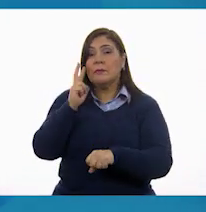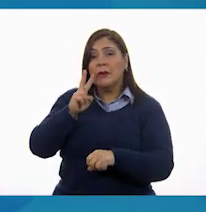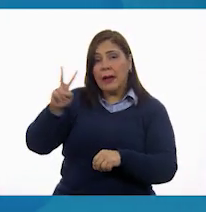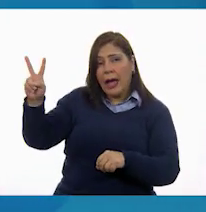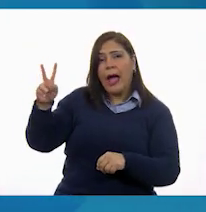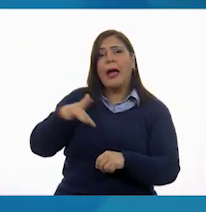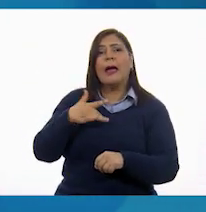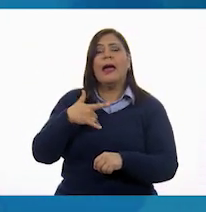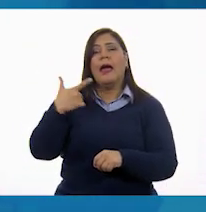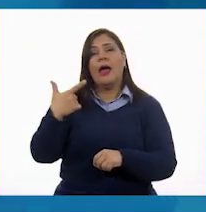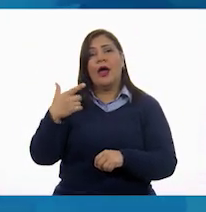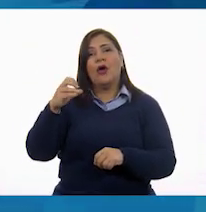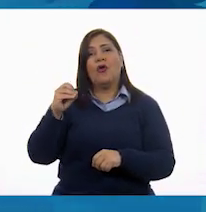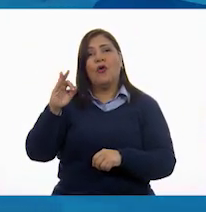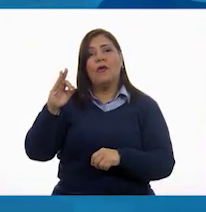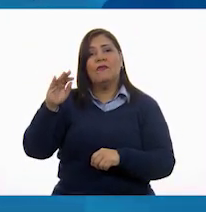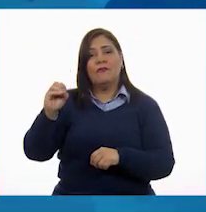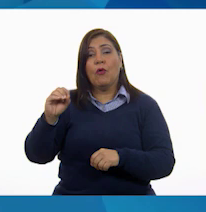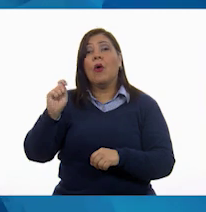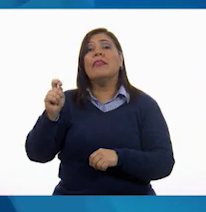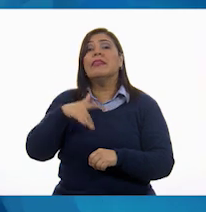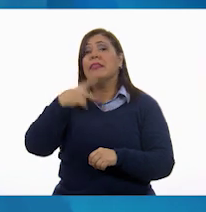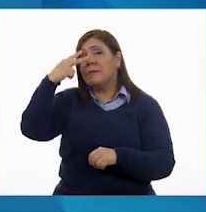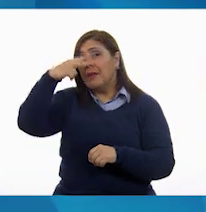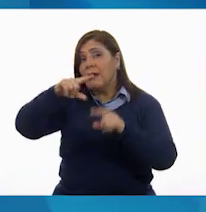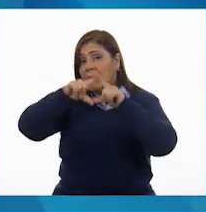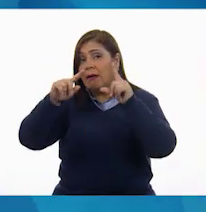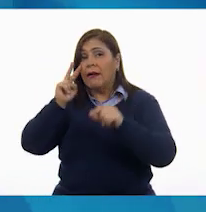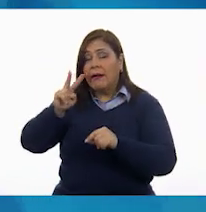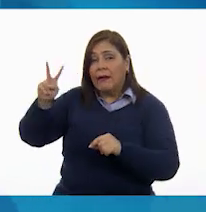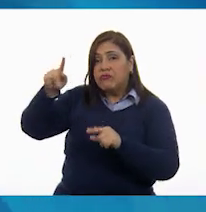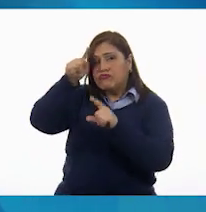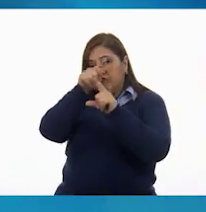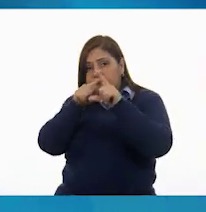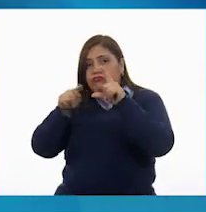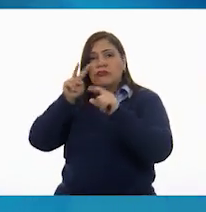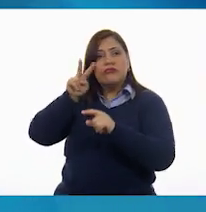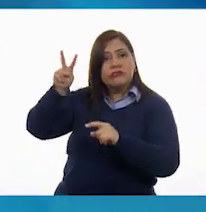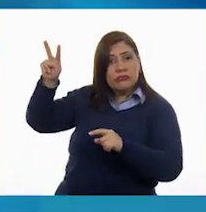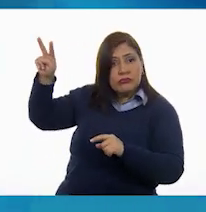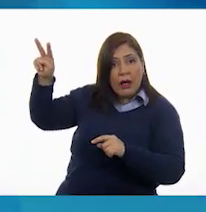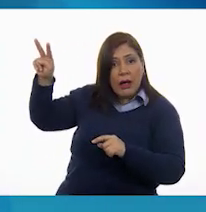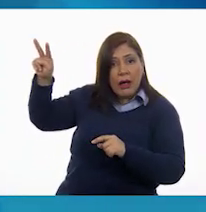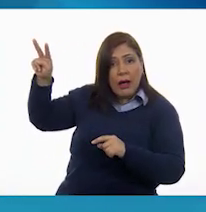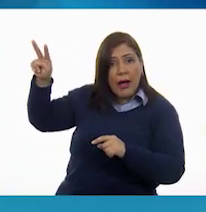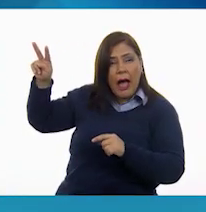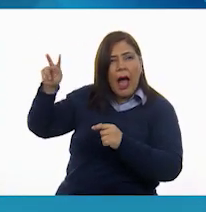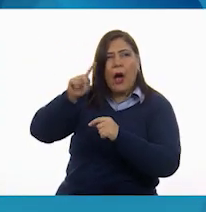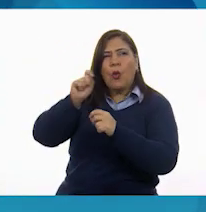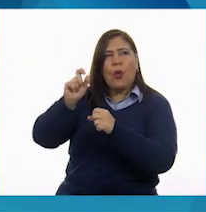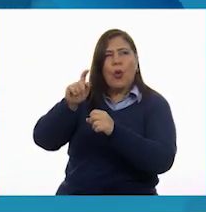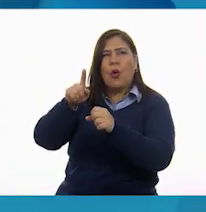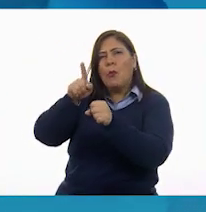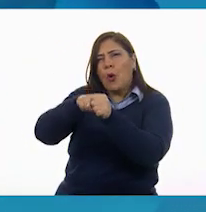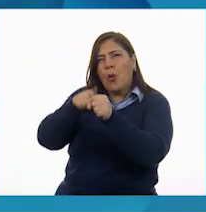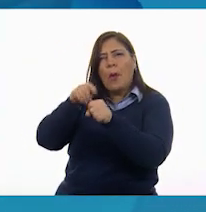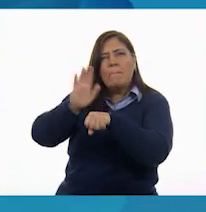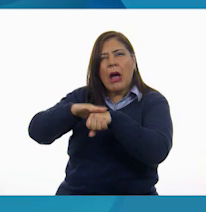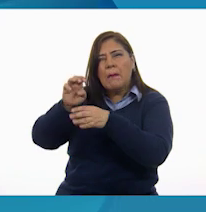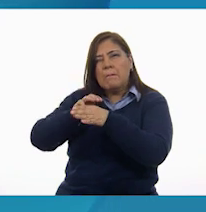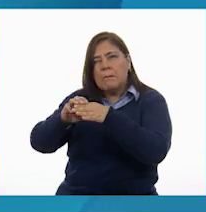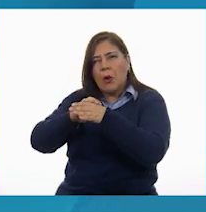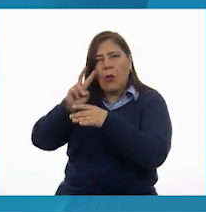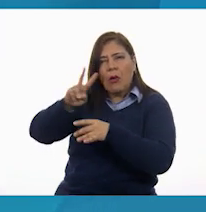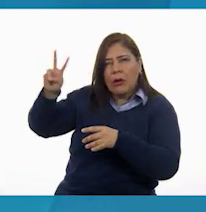de un golfo, el Golfo de México. Y si tú lo observas, pues está prácticamente rodeada por dos